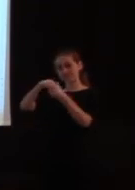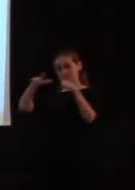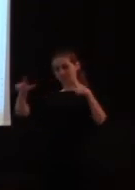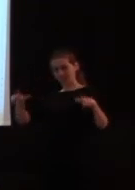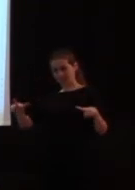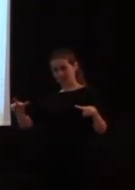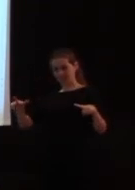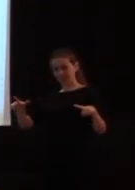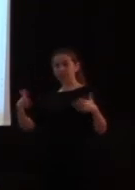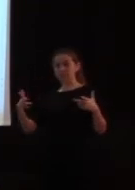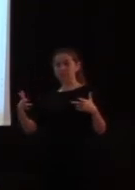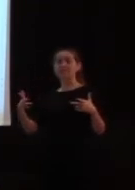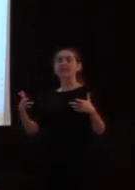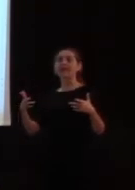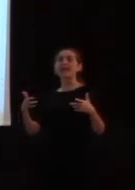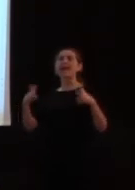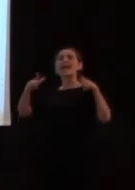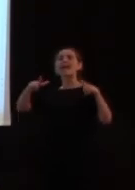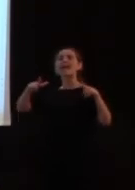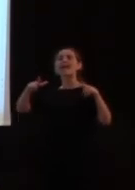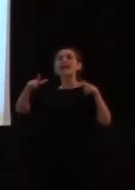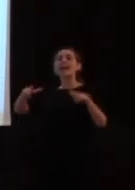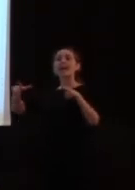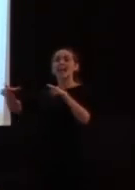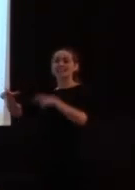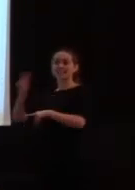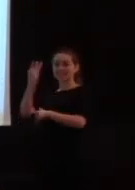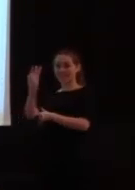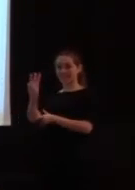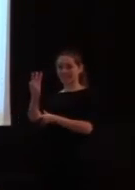tres clases. Yes. Una, dos, tres.